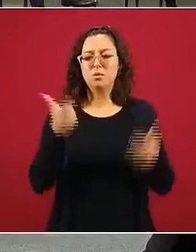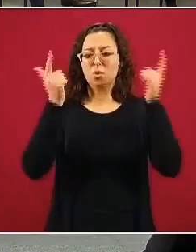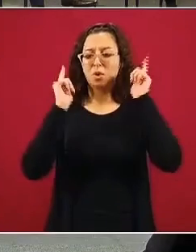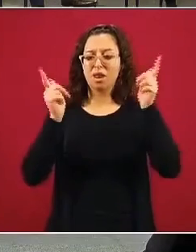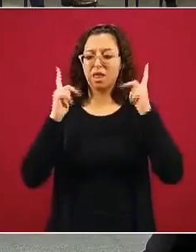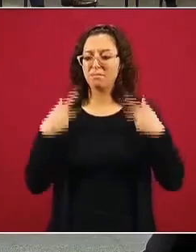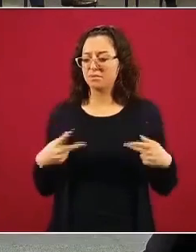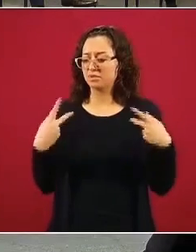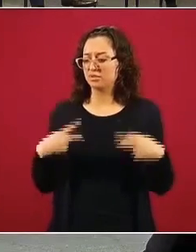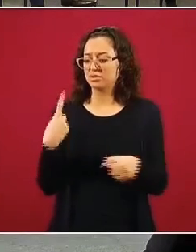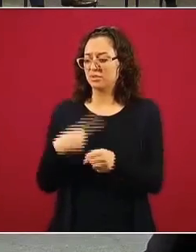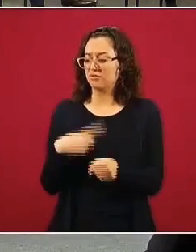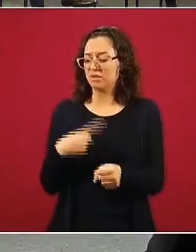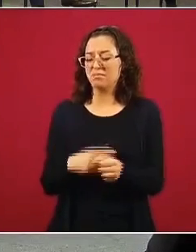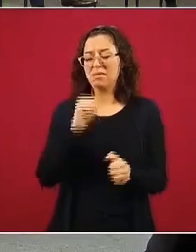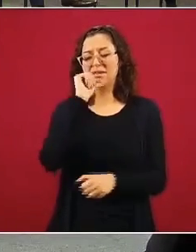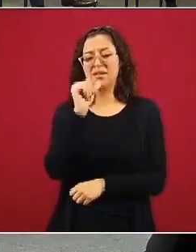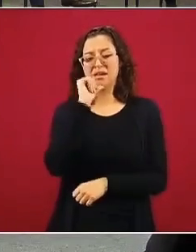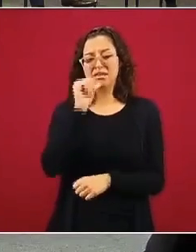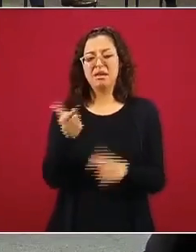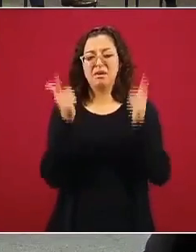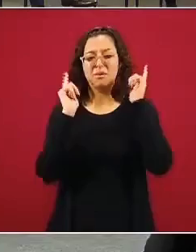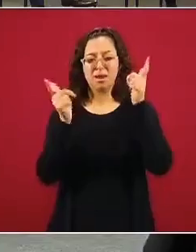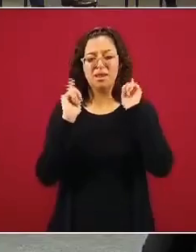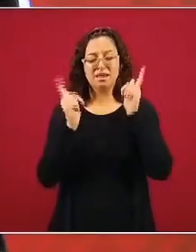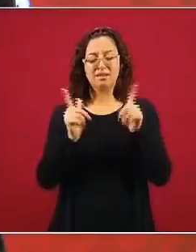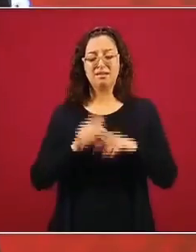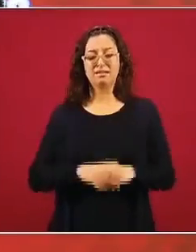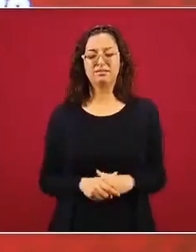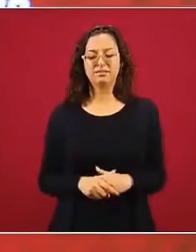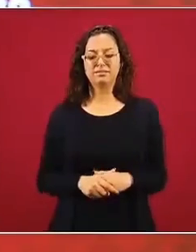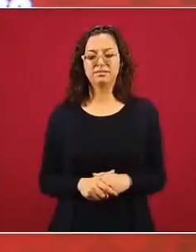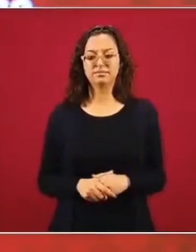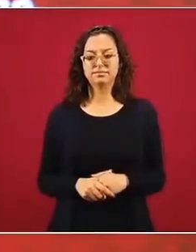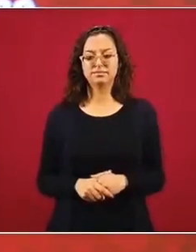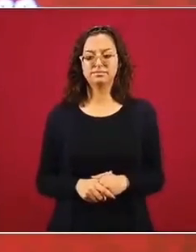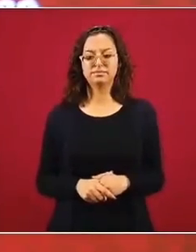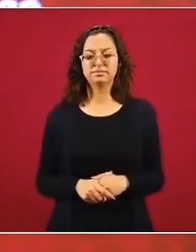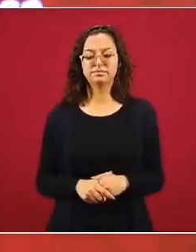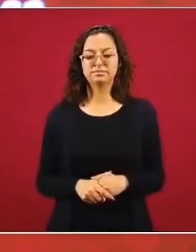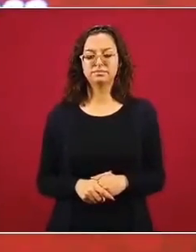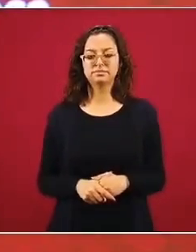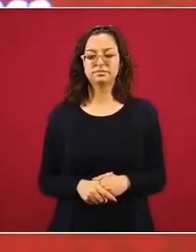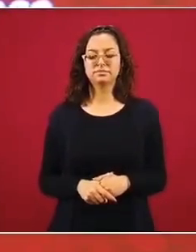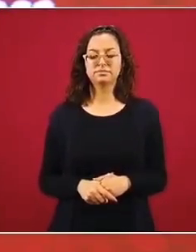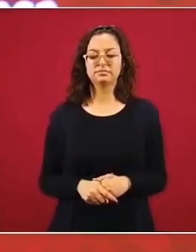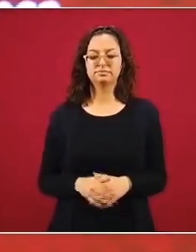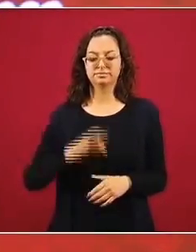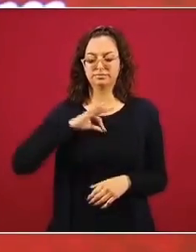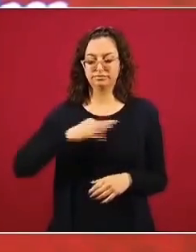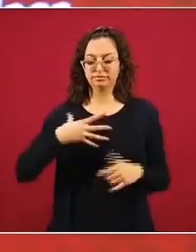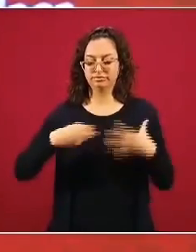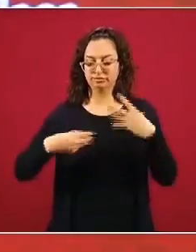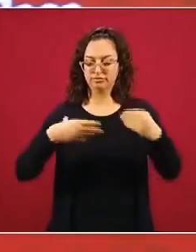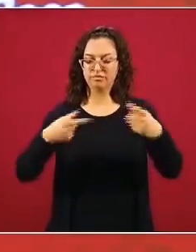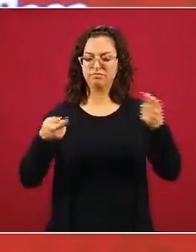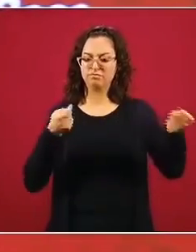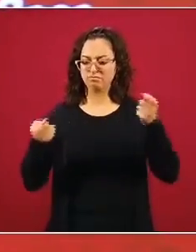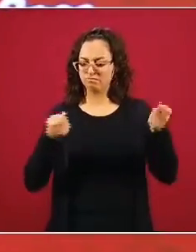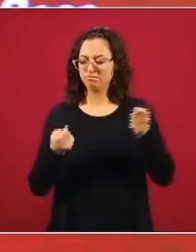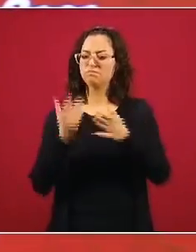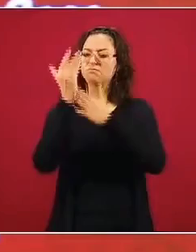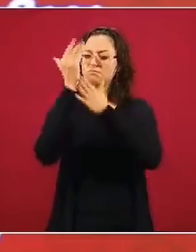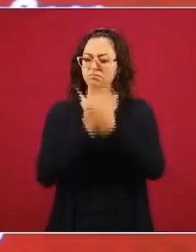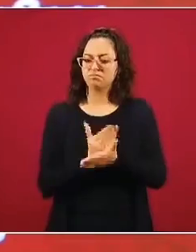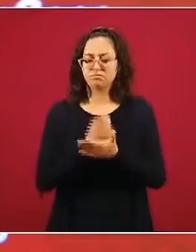nadie se infecte, que se apacigüe la pandemia, ese